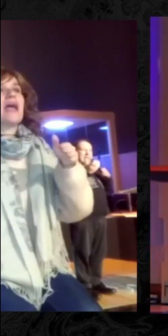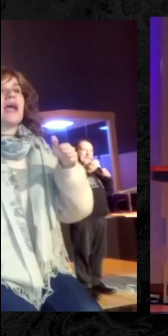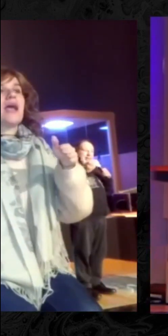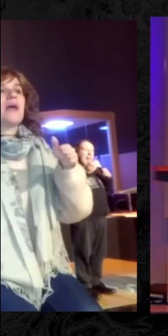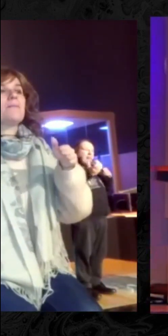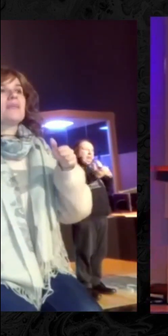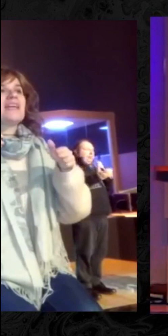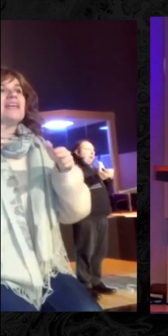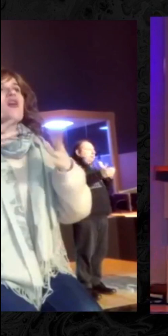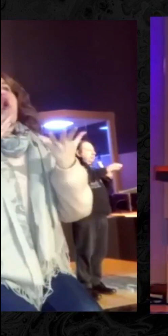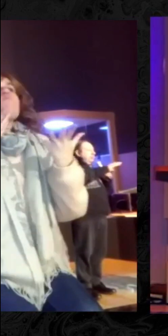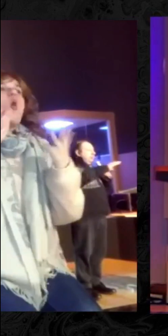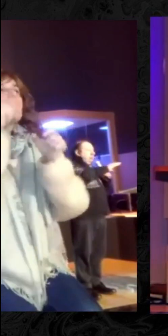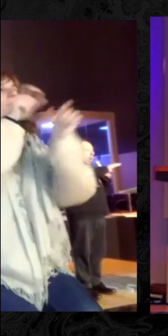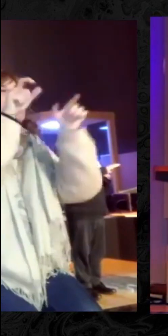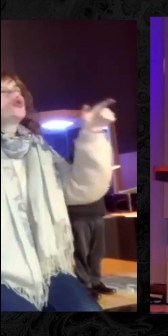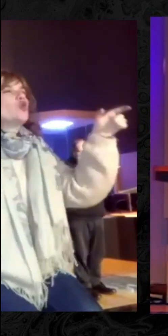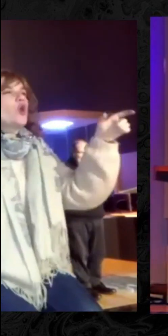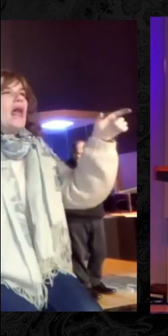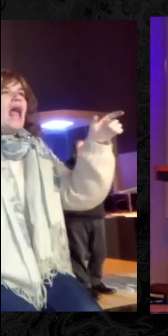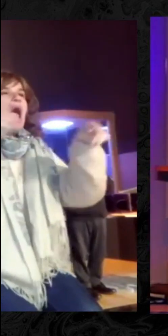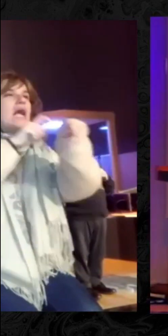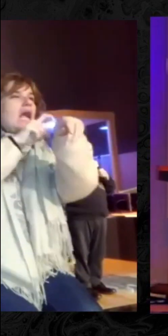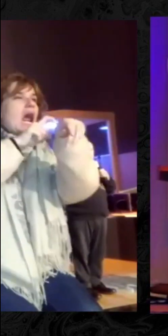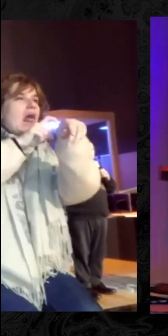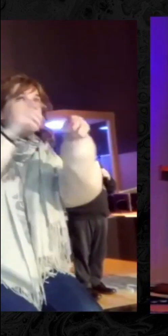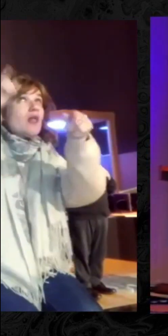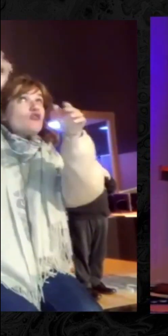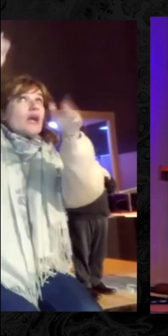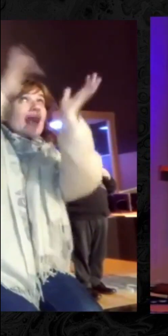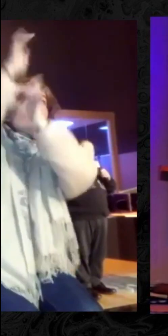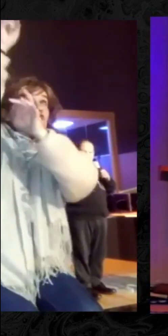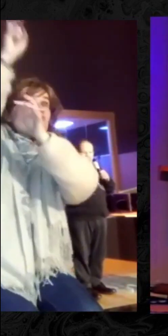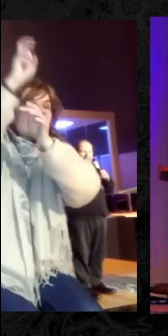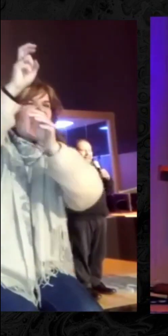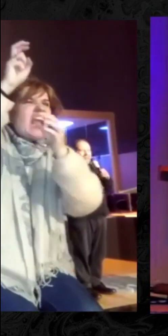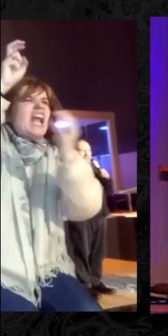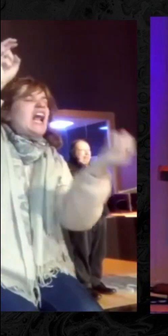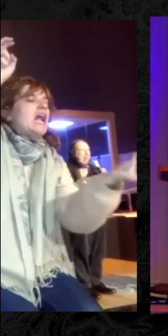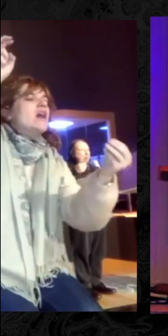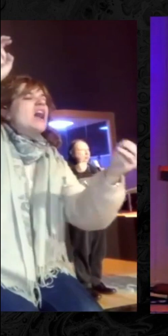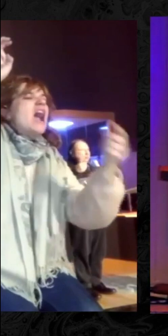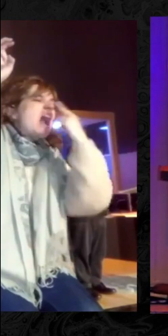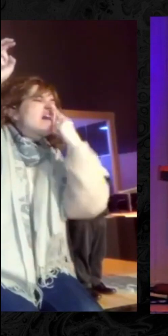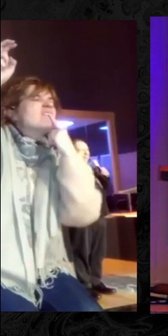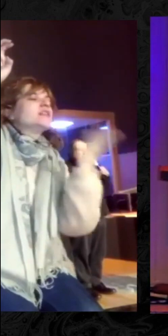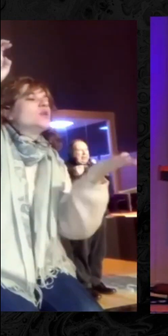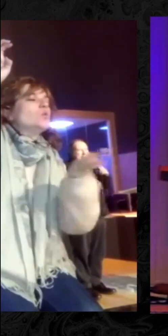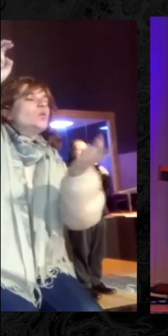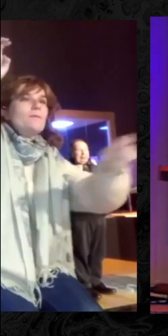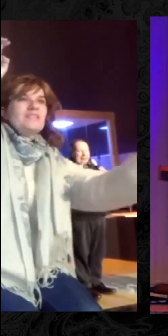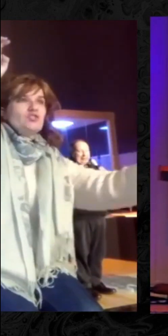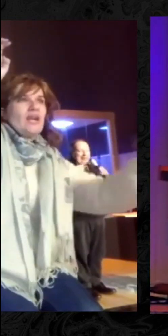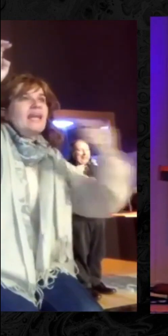del último tiempo lo que te habla es terrible cuando te hablas de la maldad de los hombres árabes